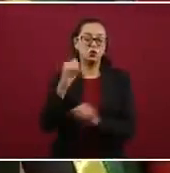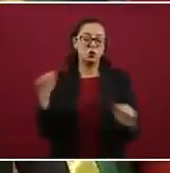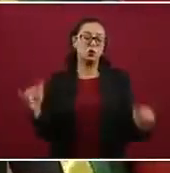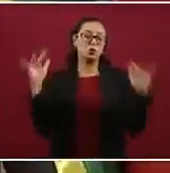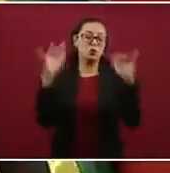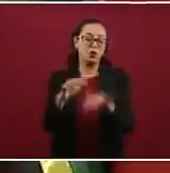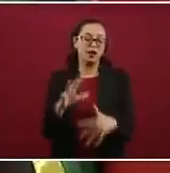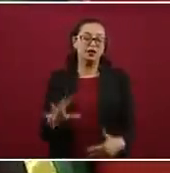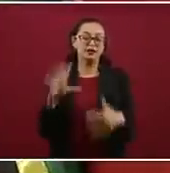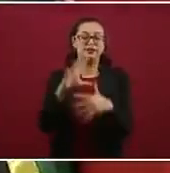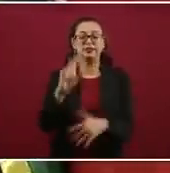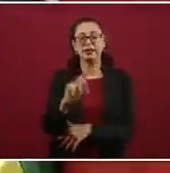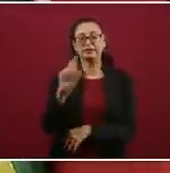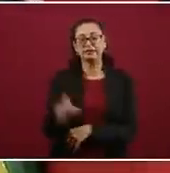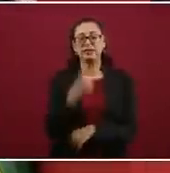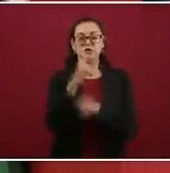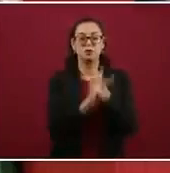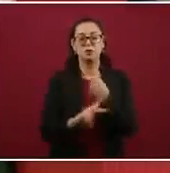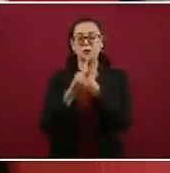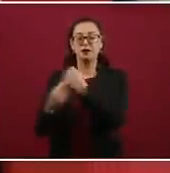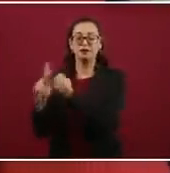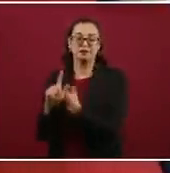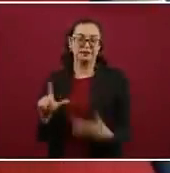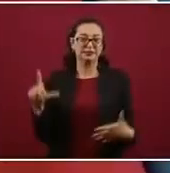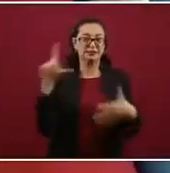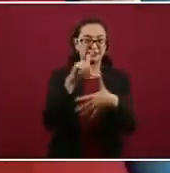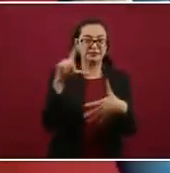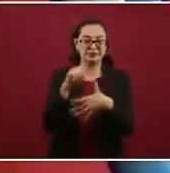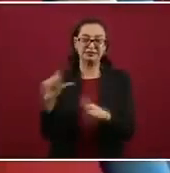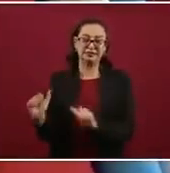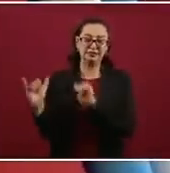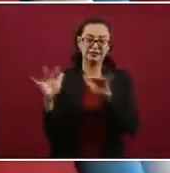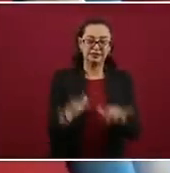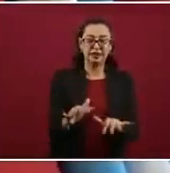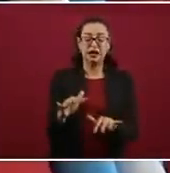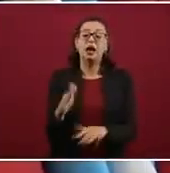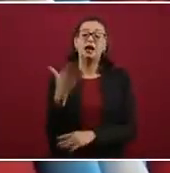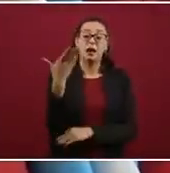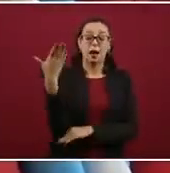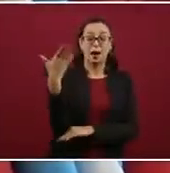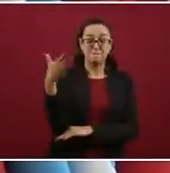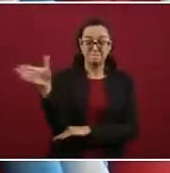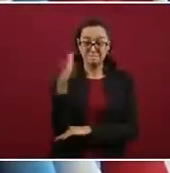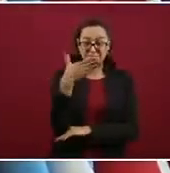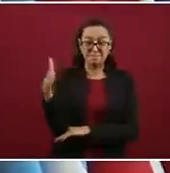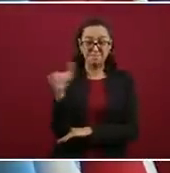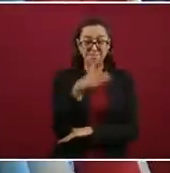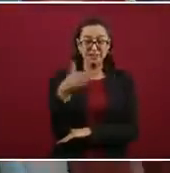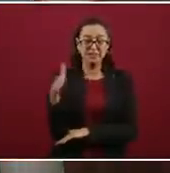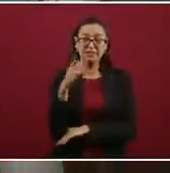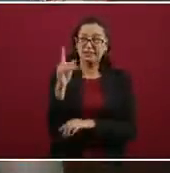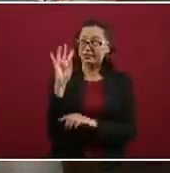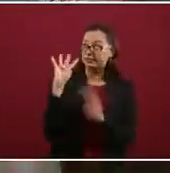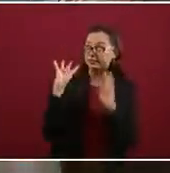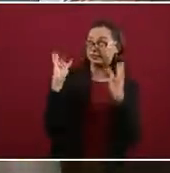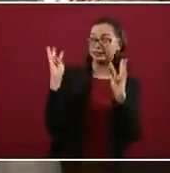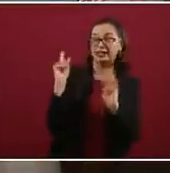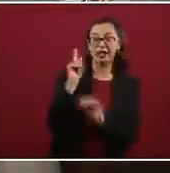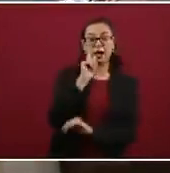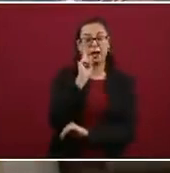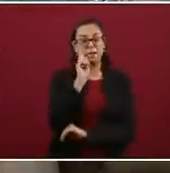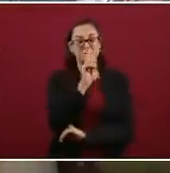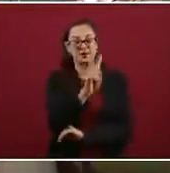asistieron 32 países de América Latina. Las banderas que está usted viendo, que están detrás de mí, son las